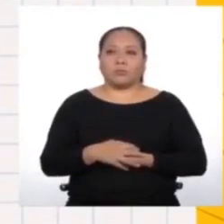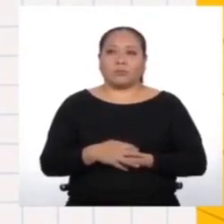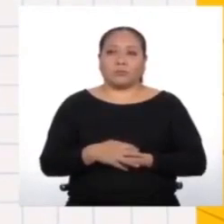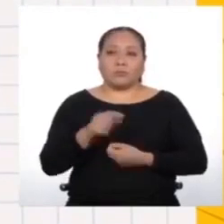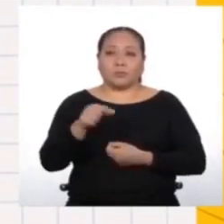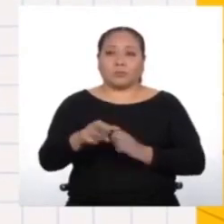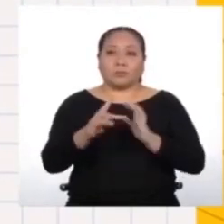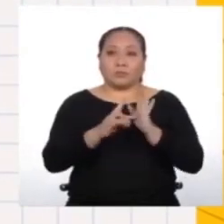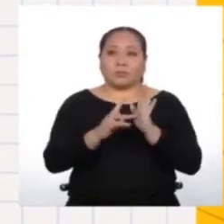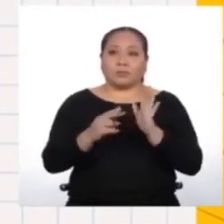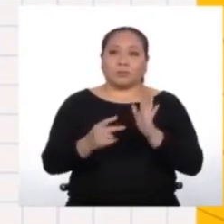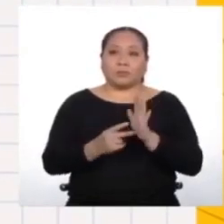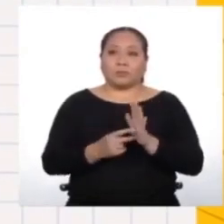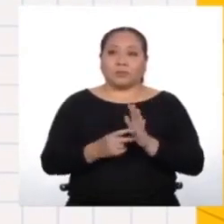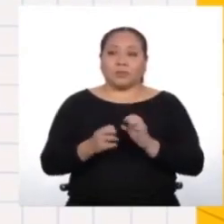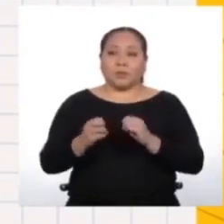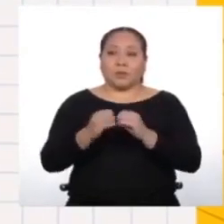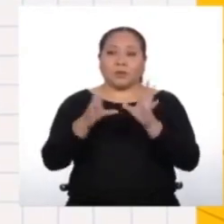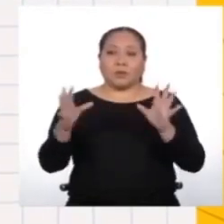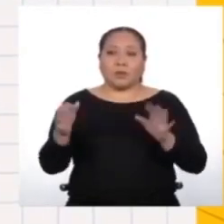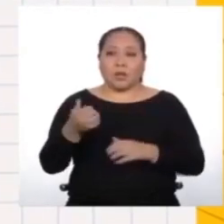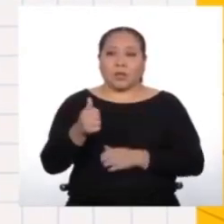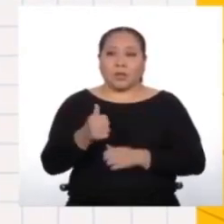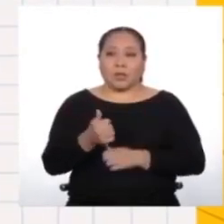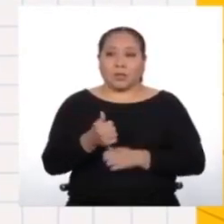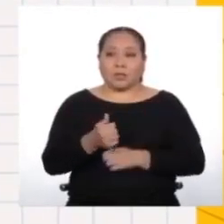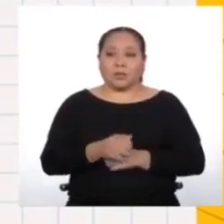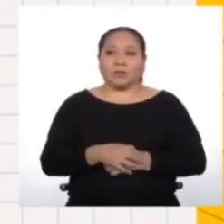Eso quiere decir que el día 10 realizará